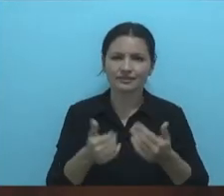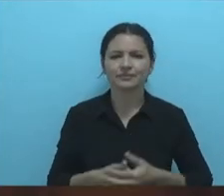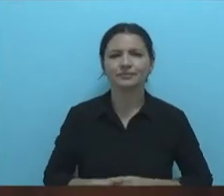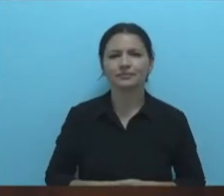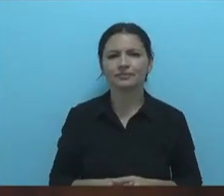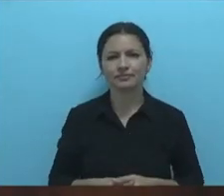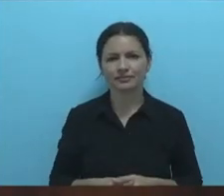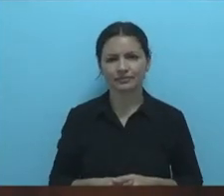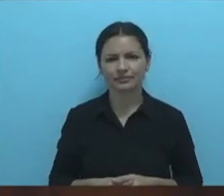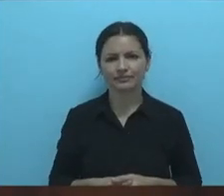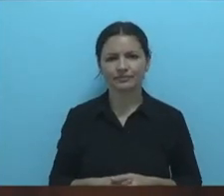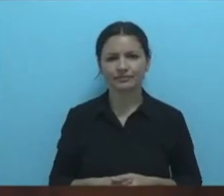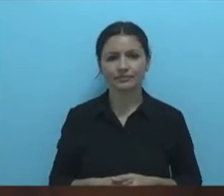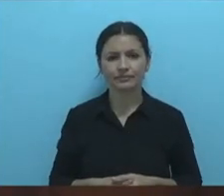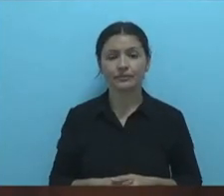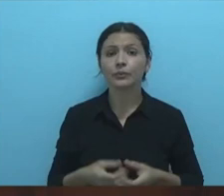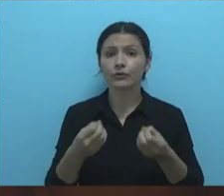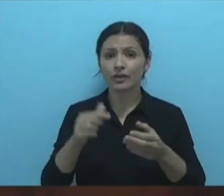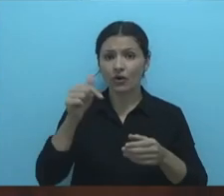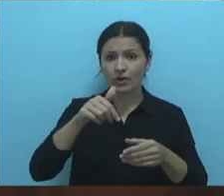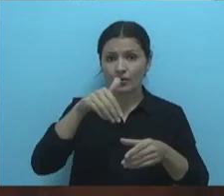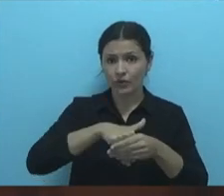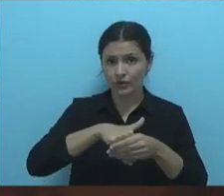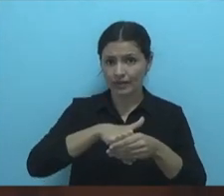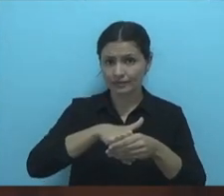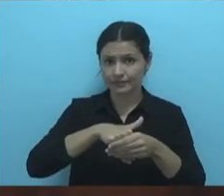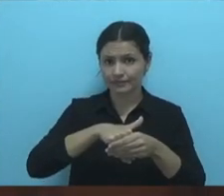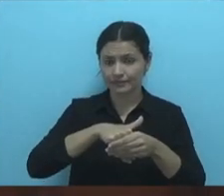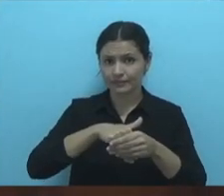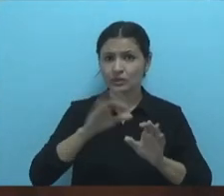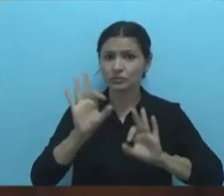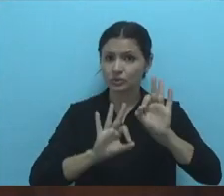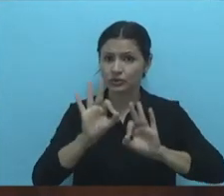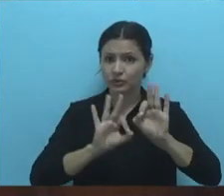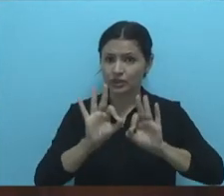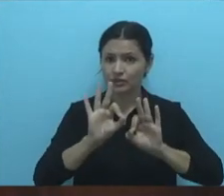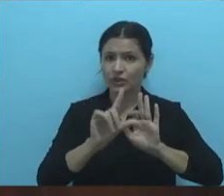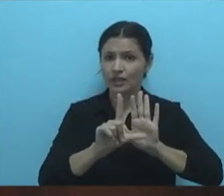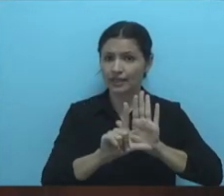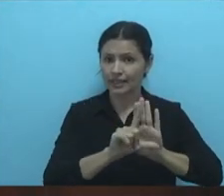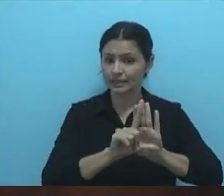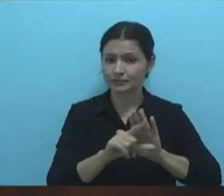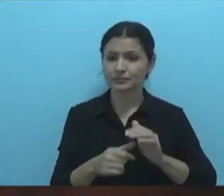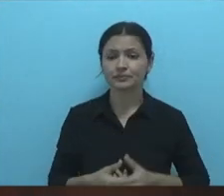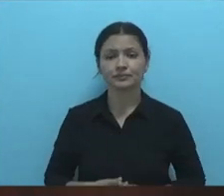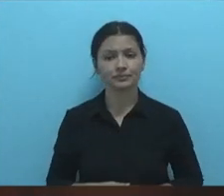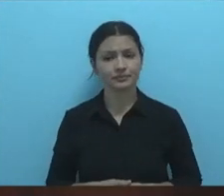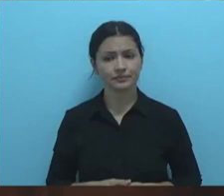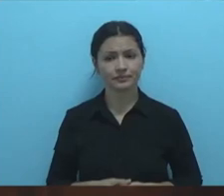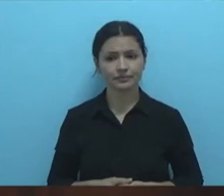diputado Bueno voy a poner ahora la votación en general el asunto número cuatro del orden del día